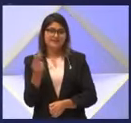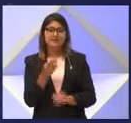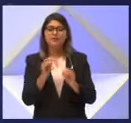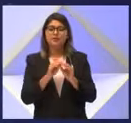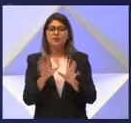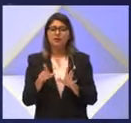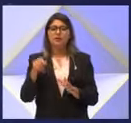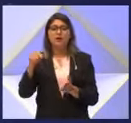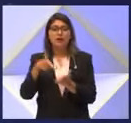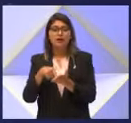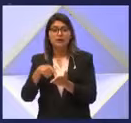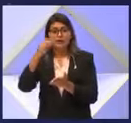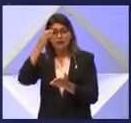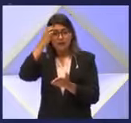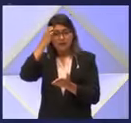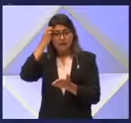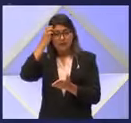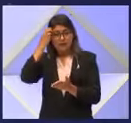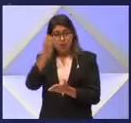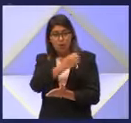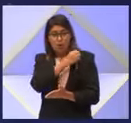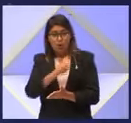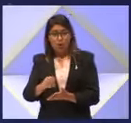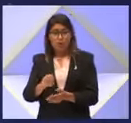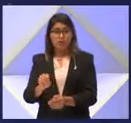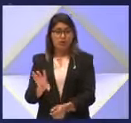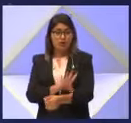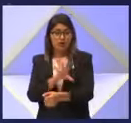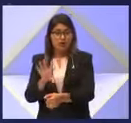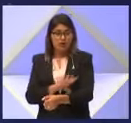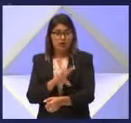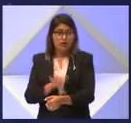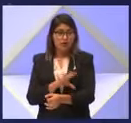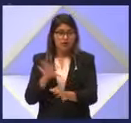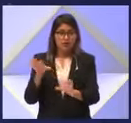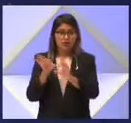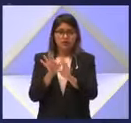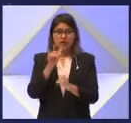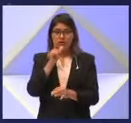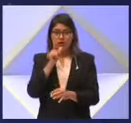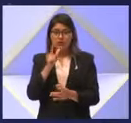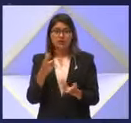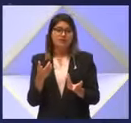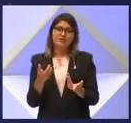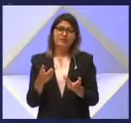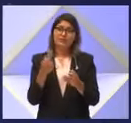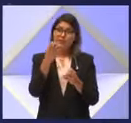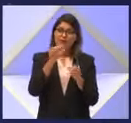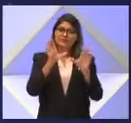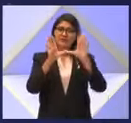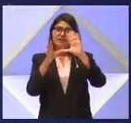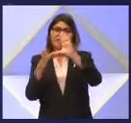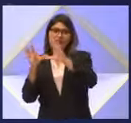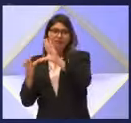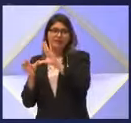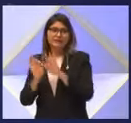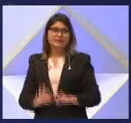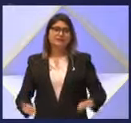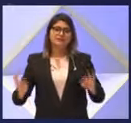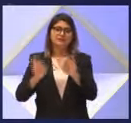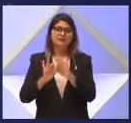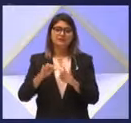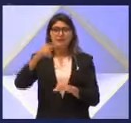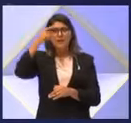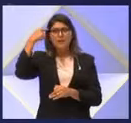tampoco es omnipresente y es ahí donde los satélites cobran una relevancia importante para poder darle